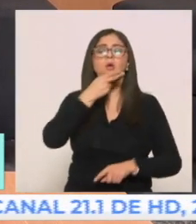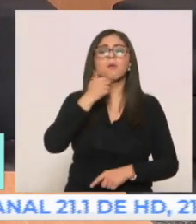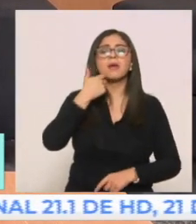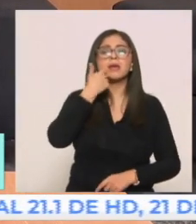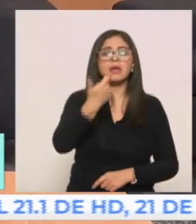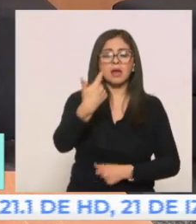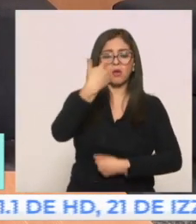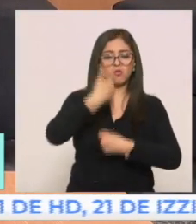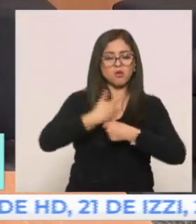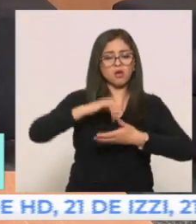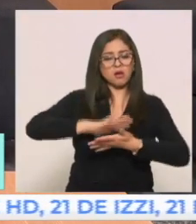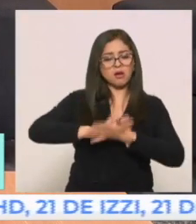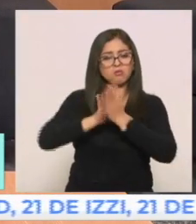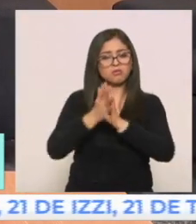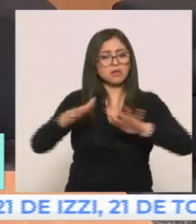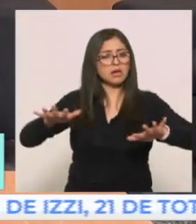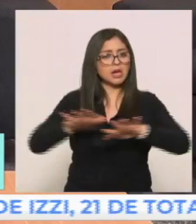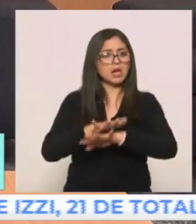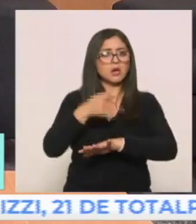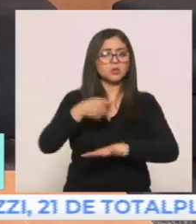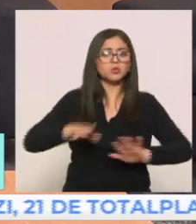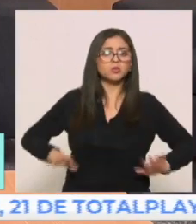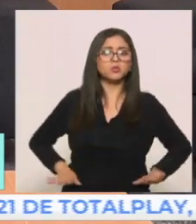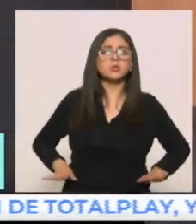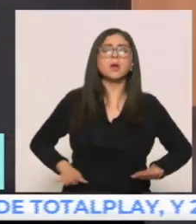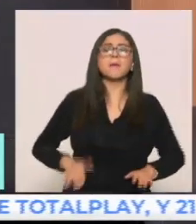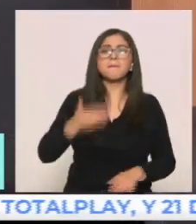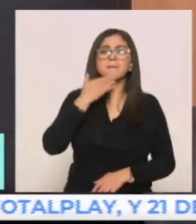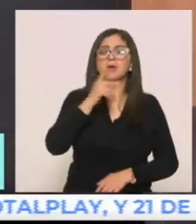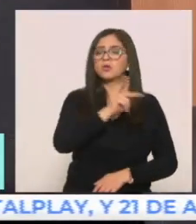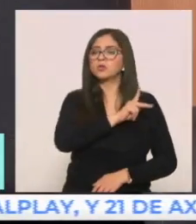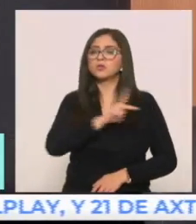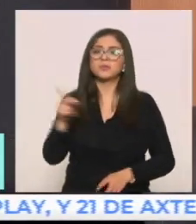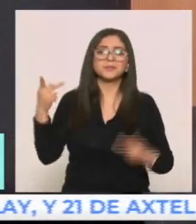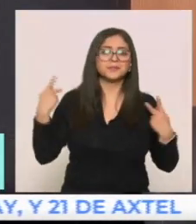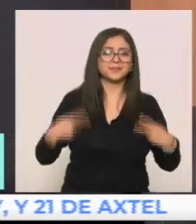revertir estas conductas. Es por el bien de ellos y por el bien de nosotras, por el bien de todos. Estamos para servir. Muchísimas gracias, Mauro.